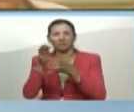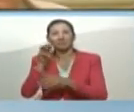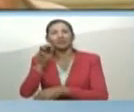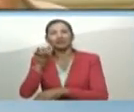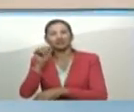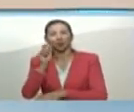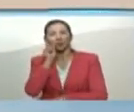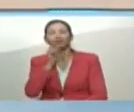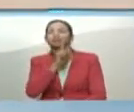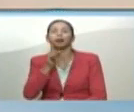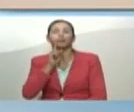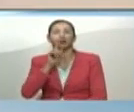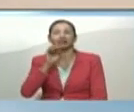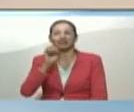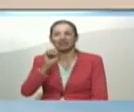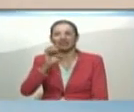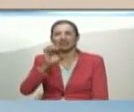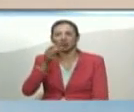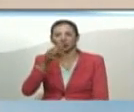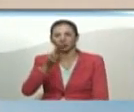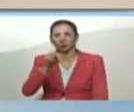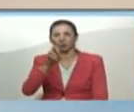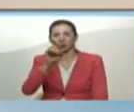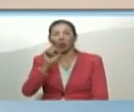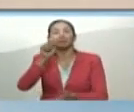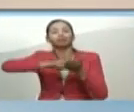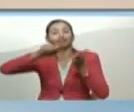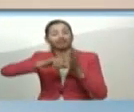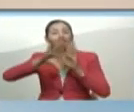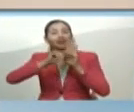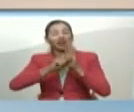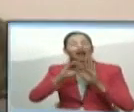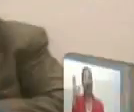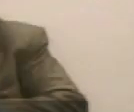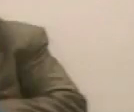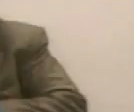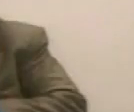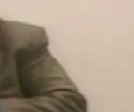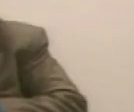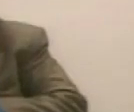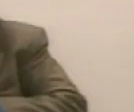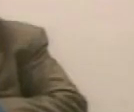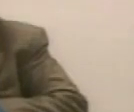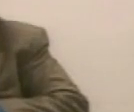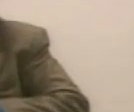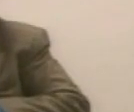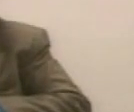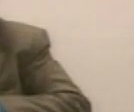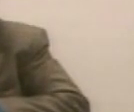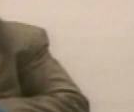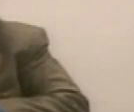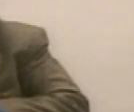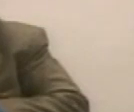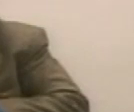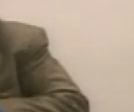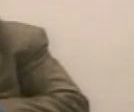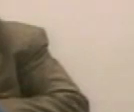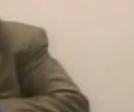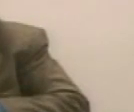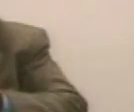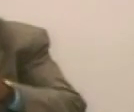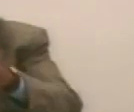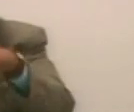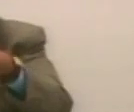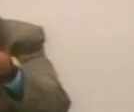Segundo Meléndez, era constituyente de Caracas. Ahí está, yo creo que este